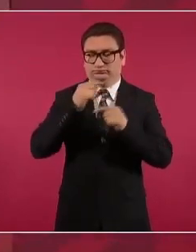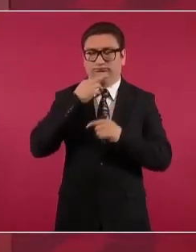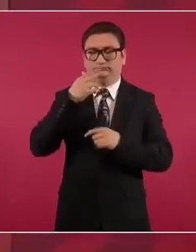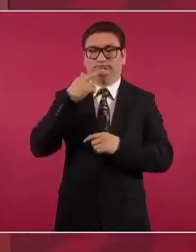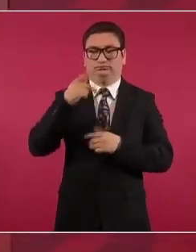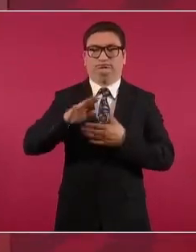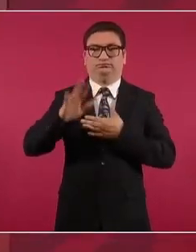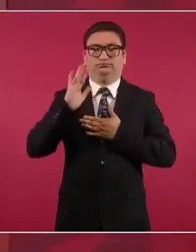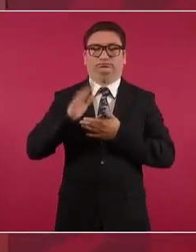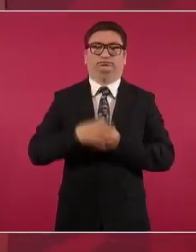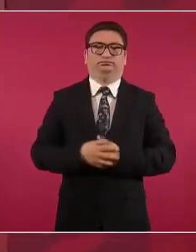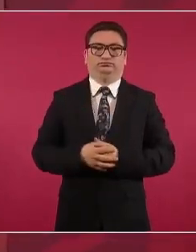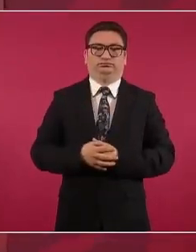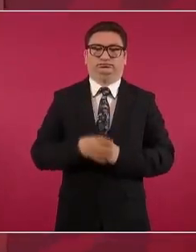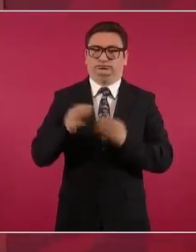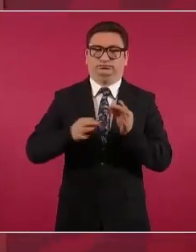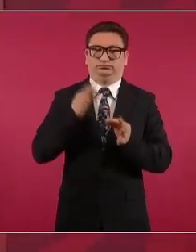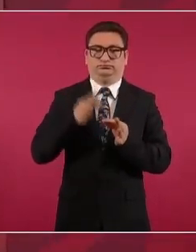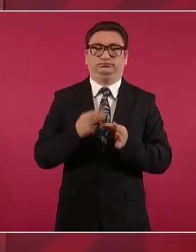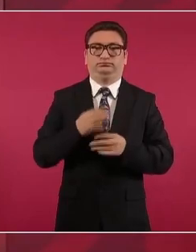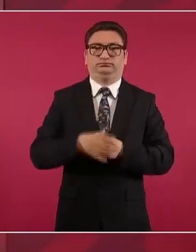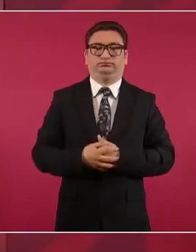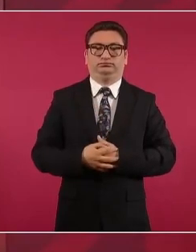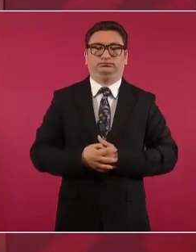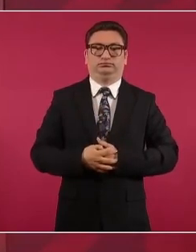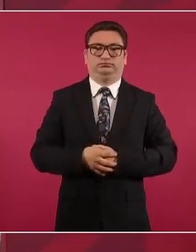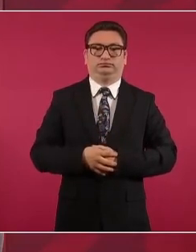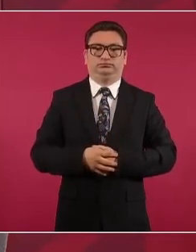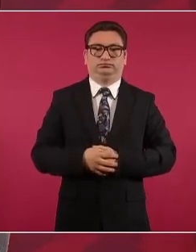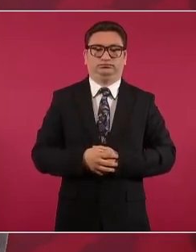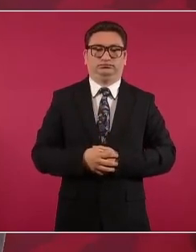el compromiso de que la